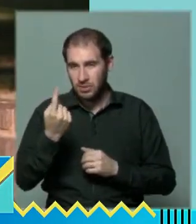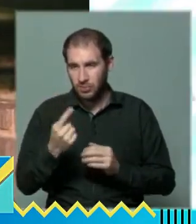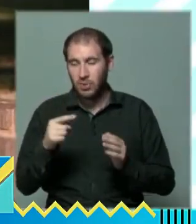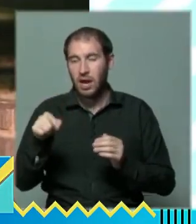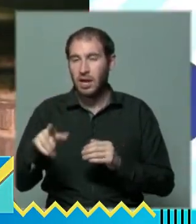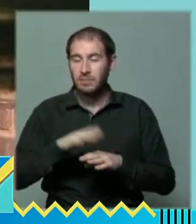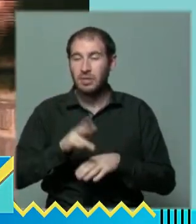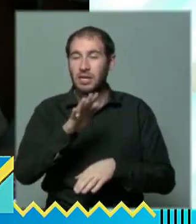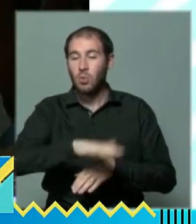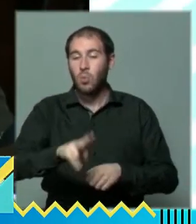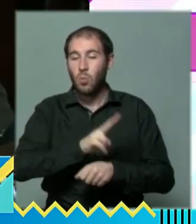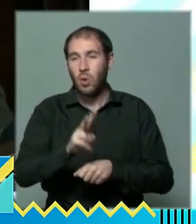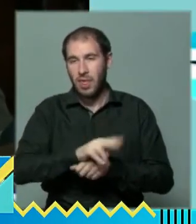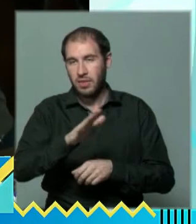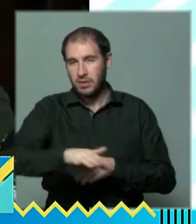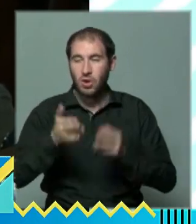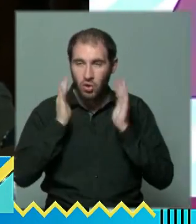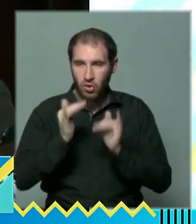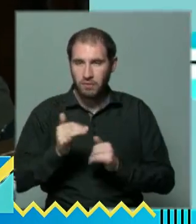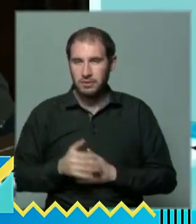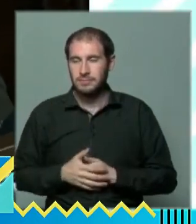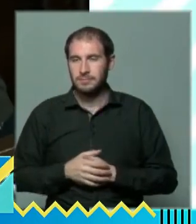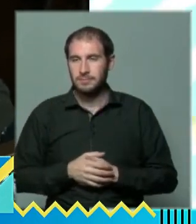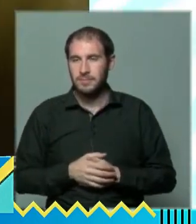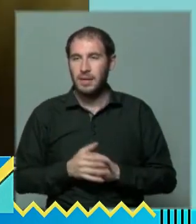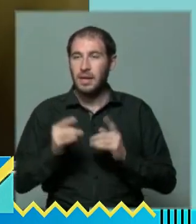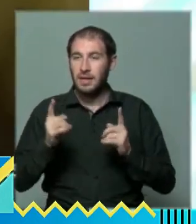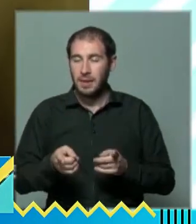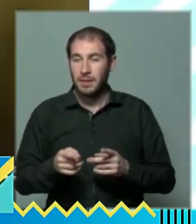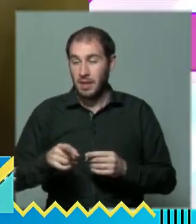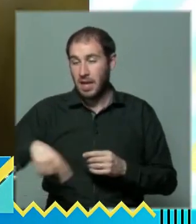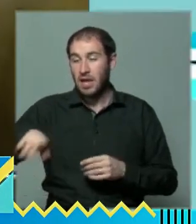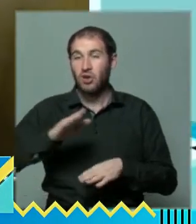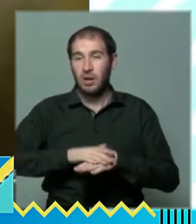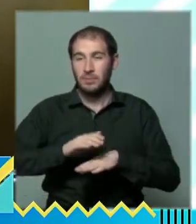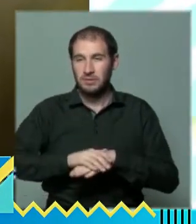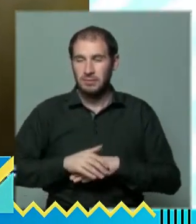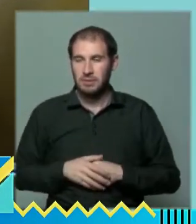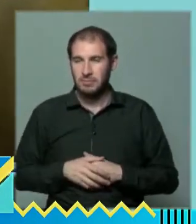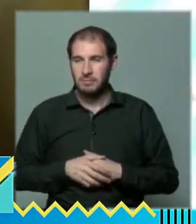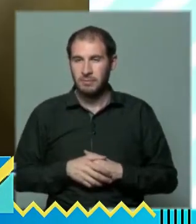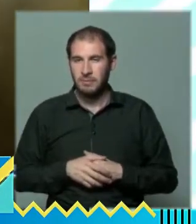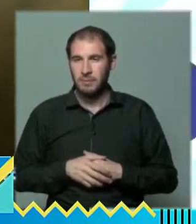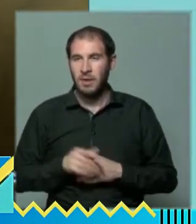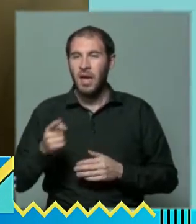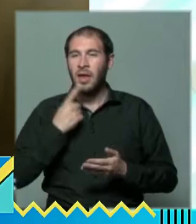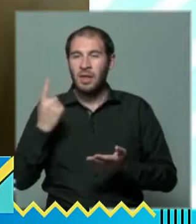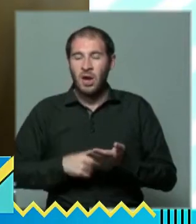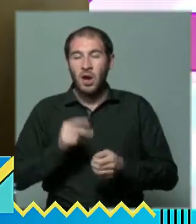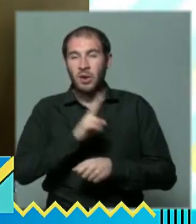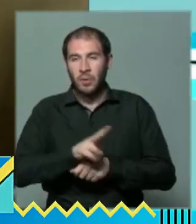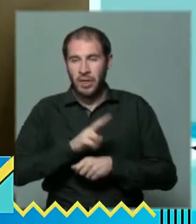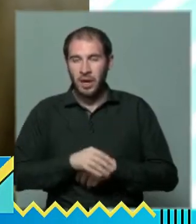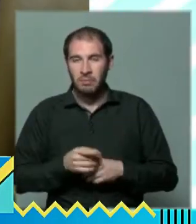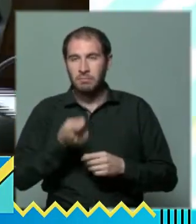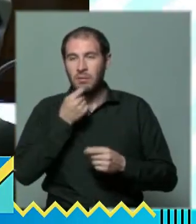26.061 de protección de niñas y niños y adolescentes, y ellos son los encargados de dictar medidas de protección